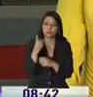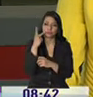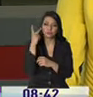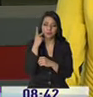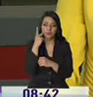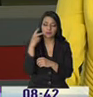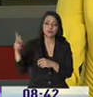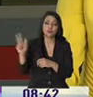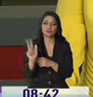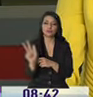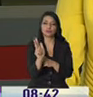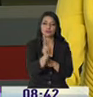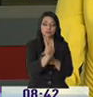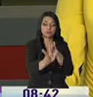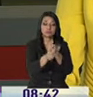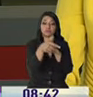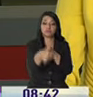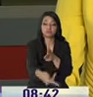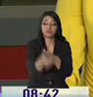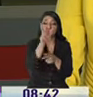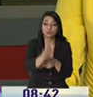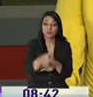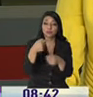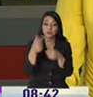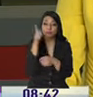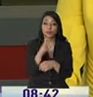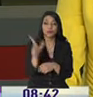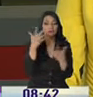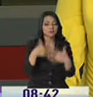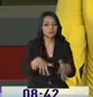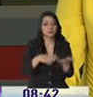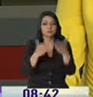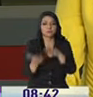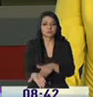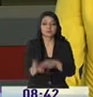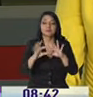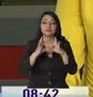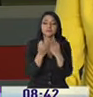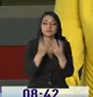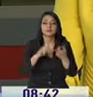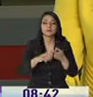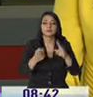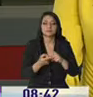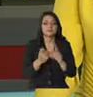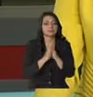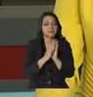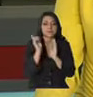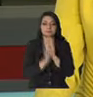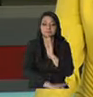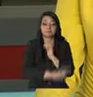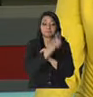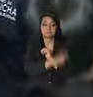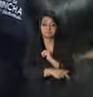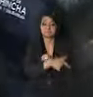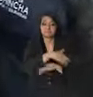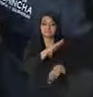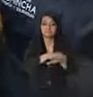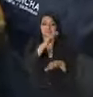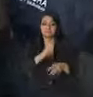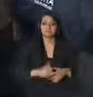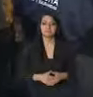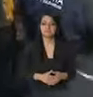caminaban por una calle del sur de la capital el pasado lunes. Sus familiares y amigos exigen justicia. En medio del